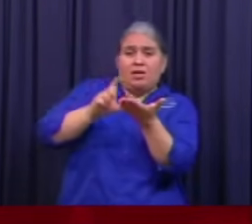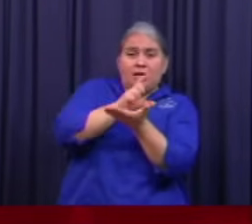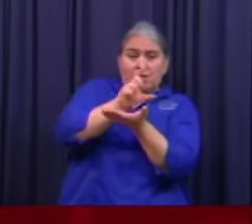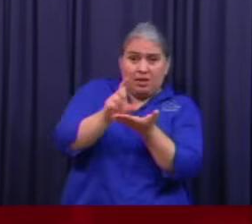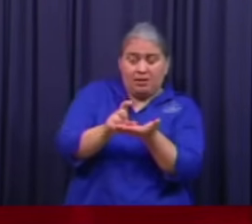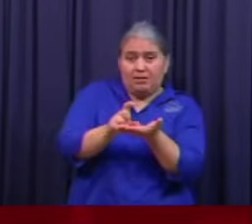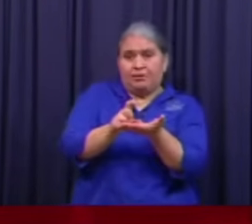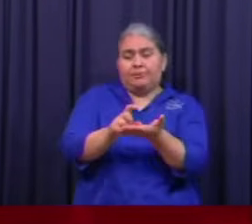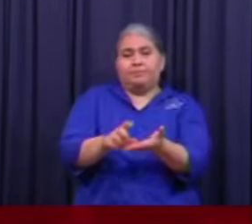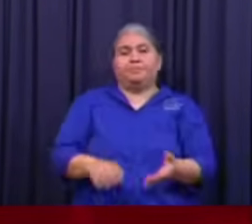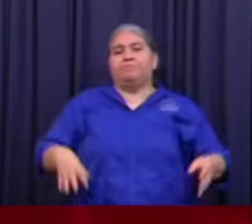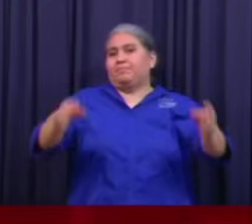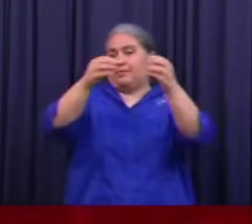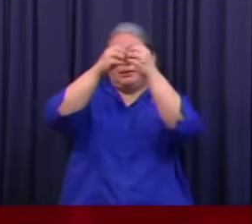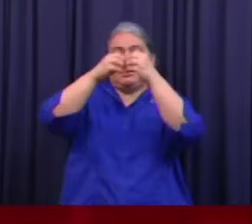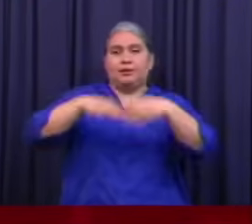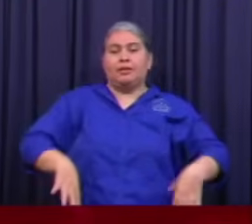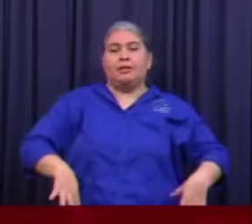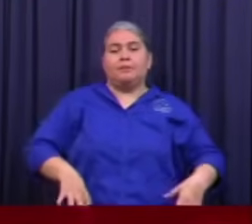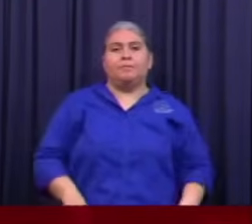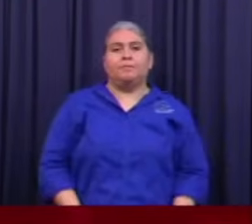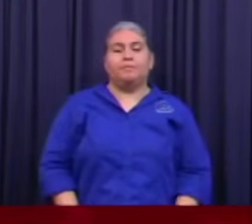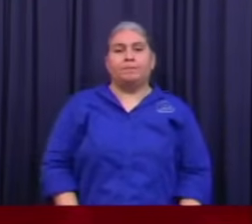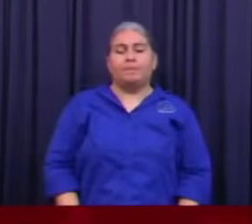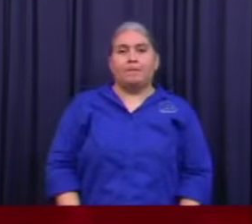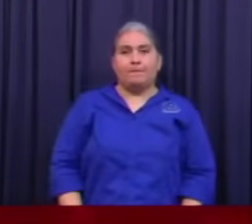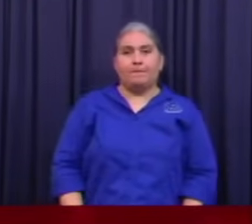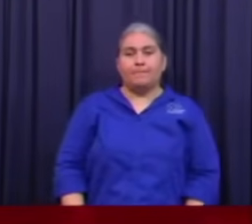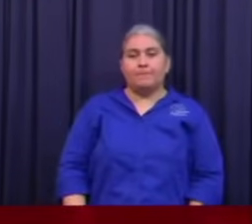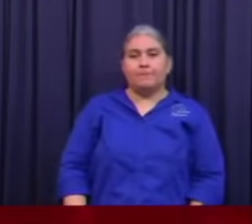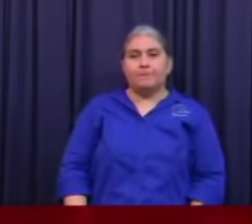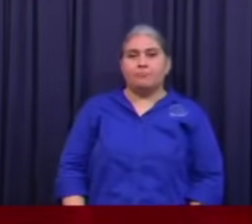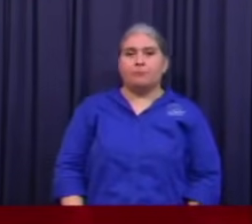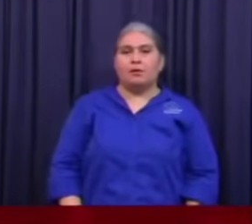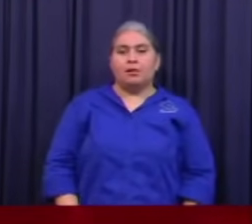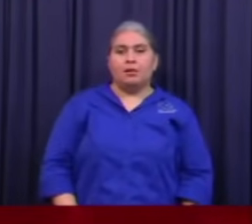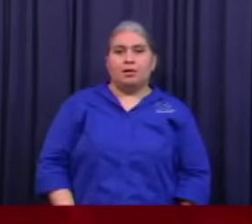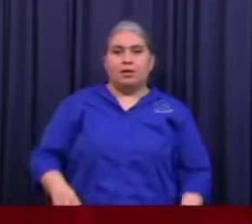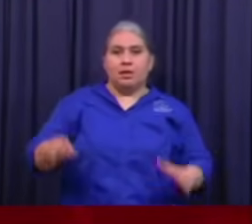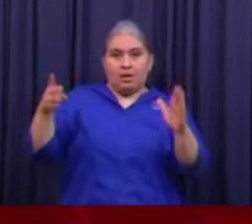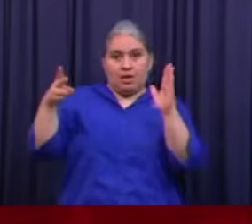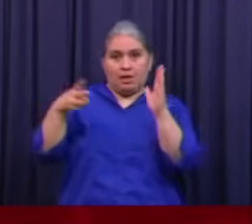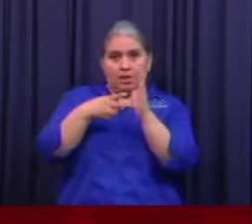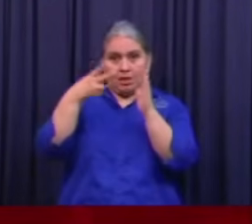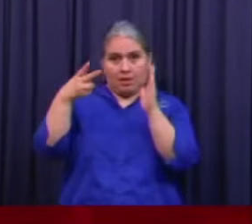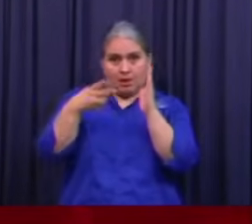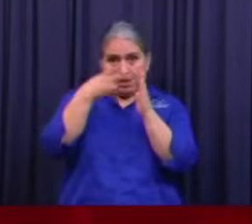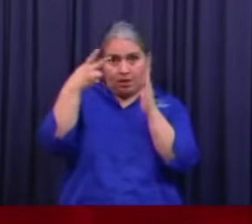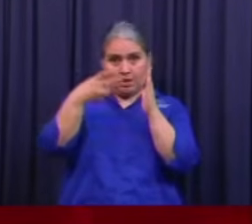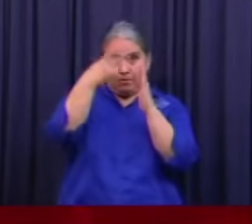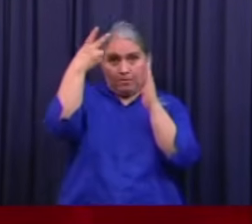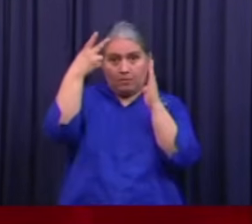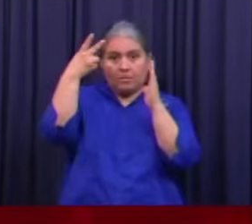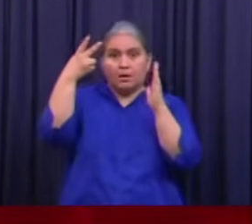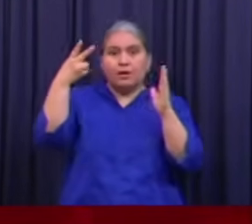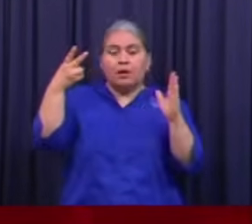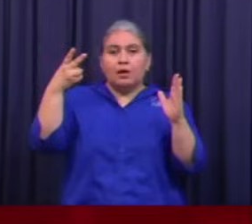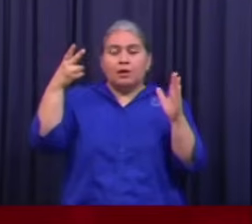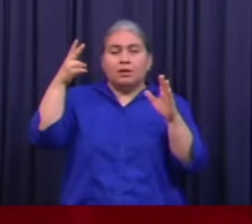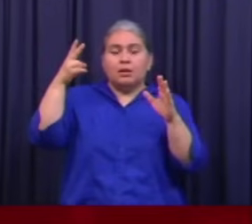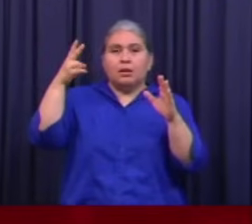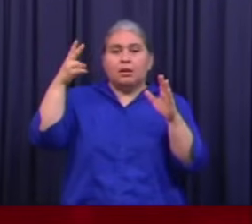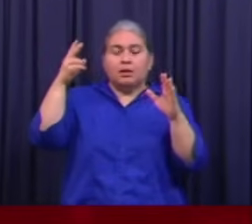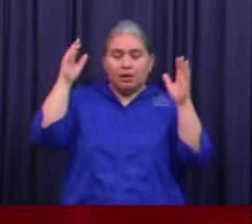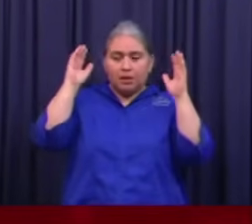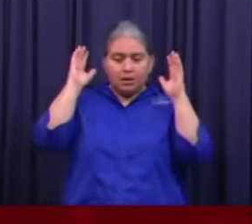él Entonces dice cuando oí estas palabras me senté y